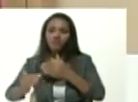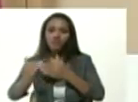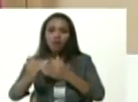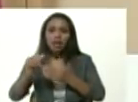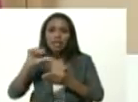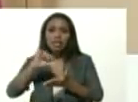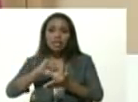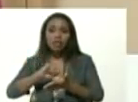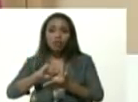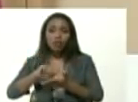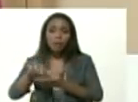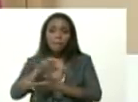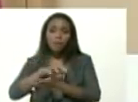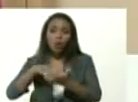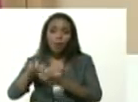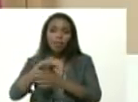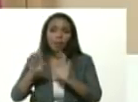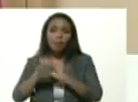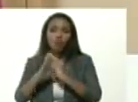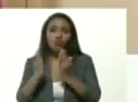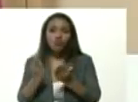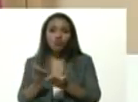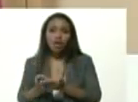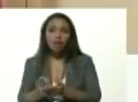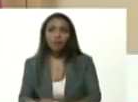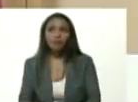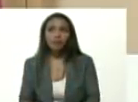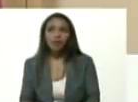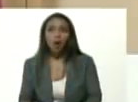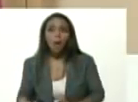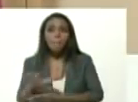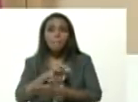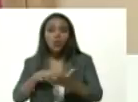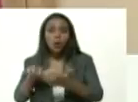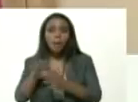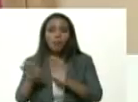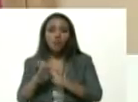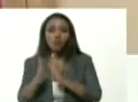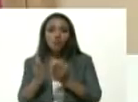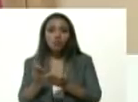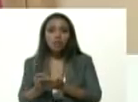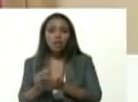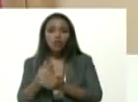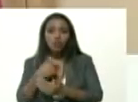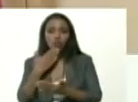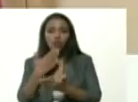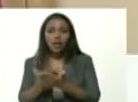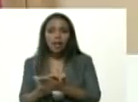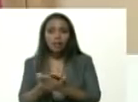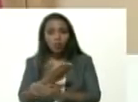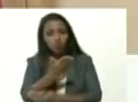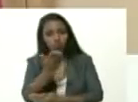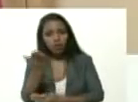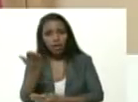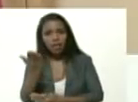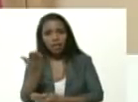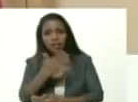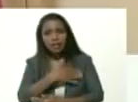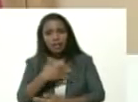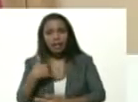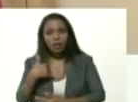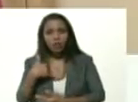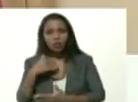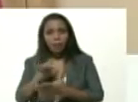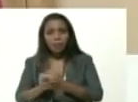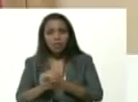medio de una tormenta mundial. Una tormenta mundial. Yo les agradezco a ustedes, queridos